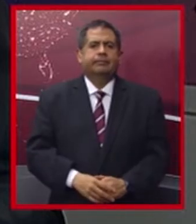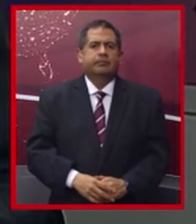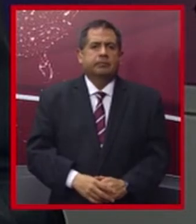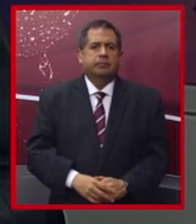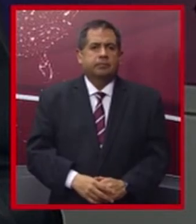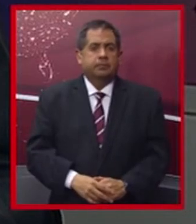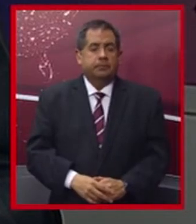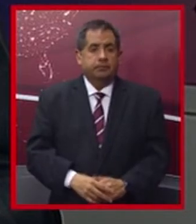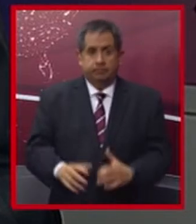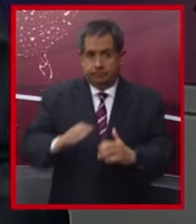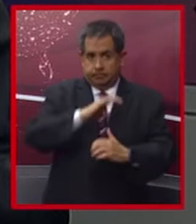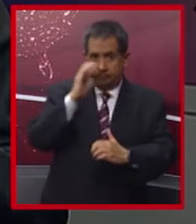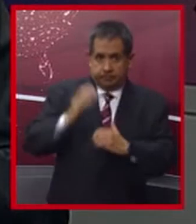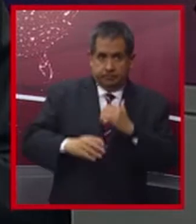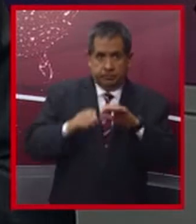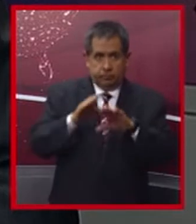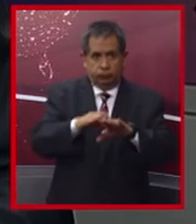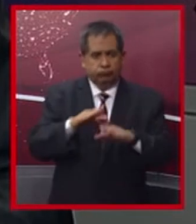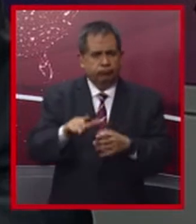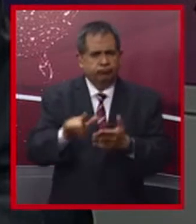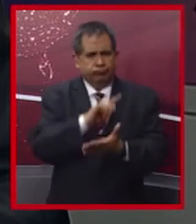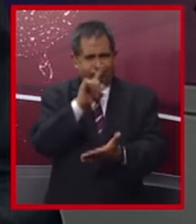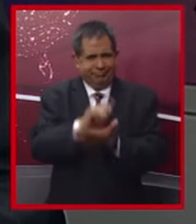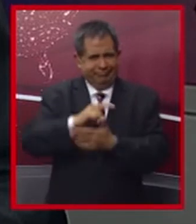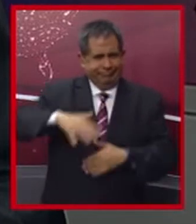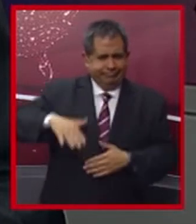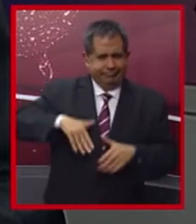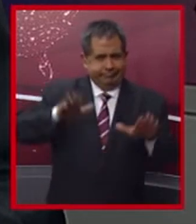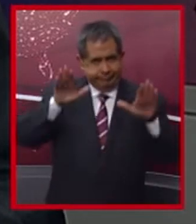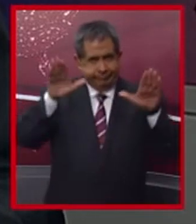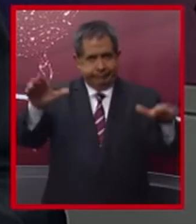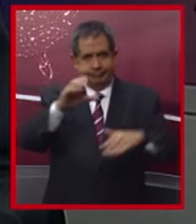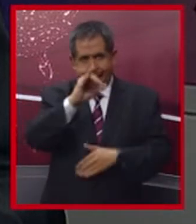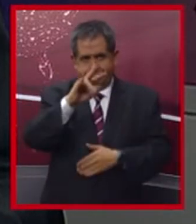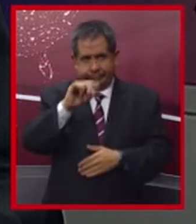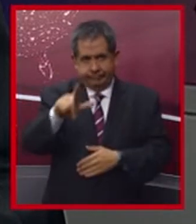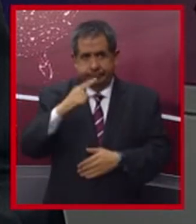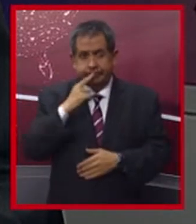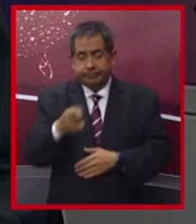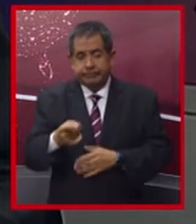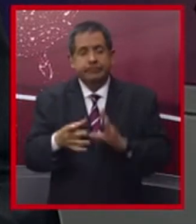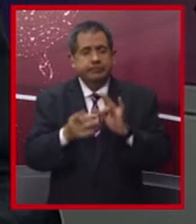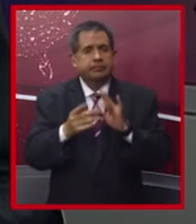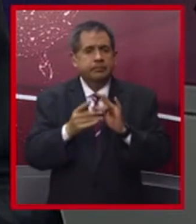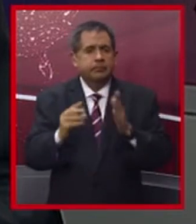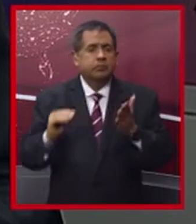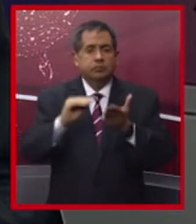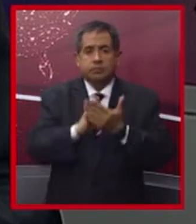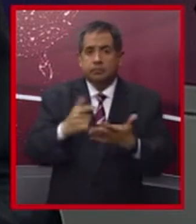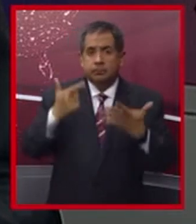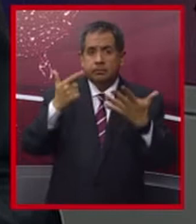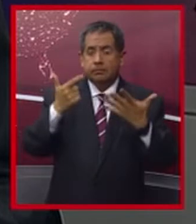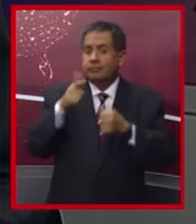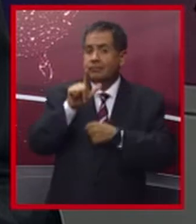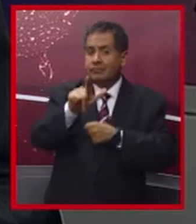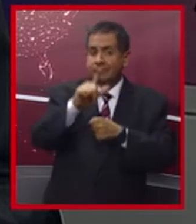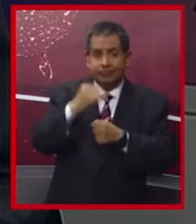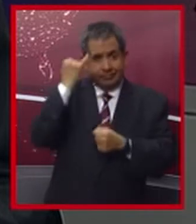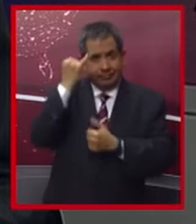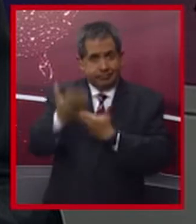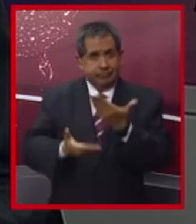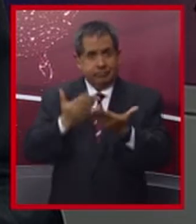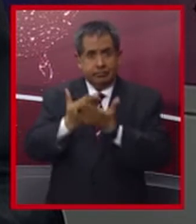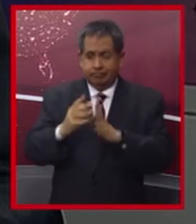Bueno, y al fijar posturas sobre todo esto que acabamos de ver, se indicó que las reformas a la Ley de Aviación Civil incluyen 17